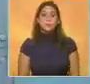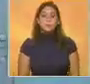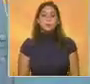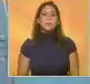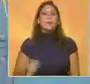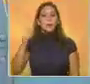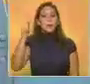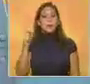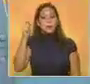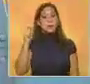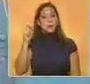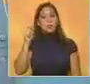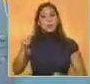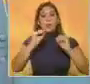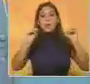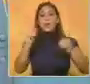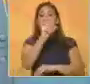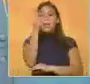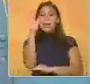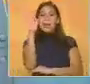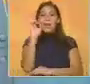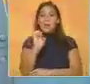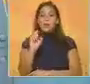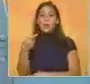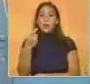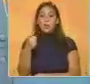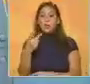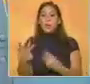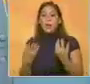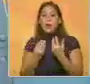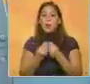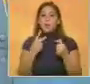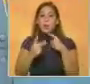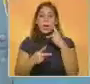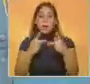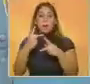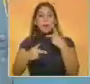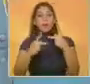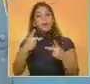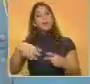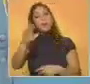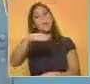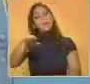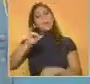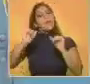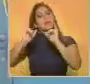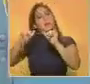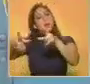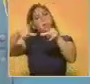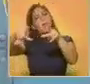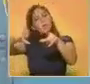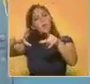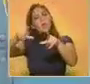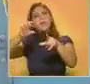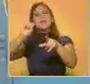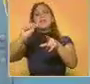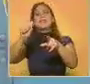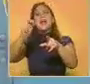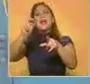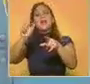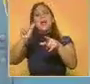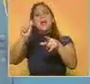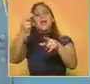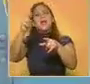el diputado electo por el estado Lara Eduardo Gómez cigala acompañó a productores de la zona alta de esa entidad en el San arazo una